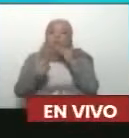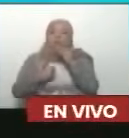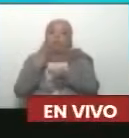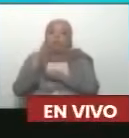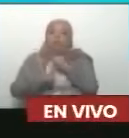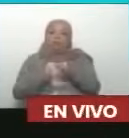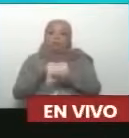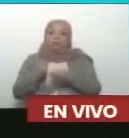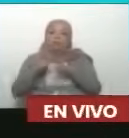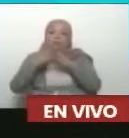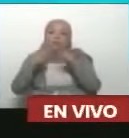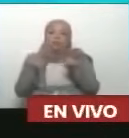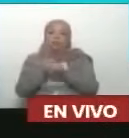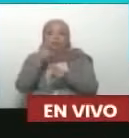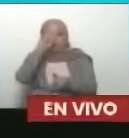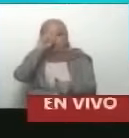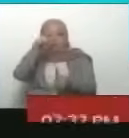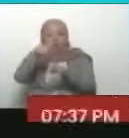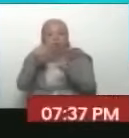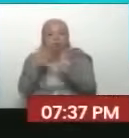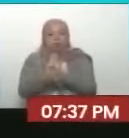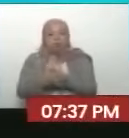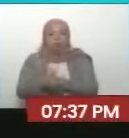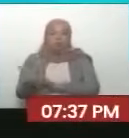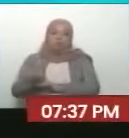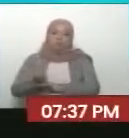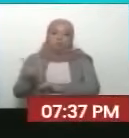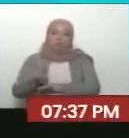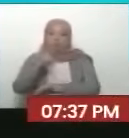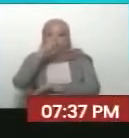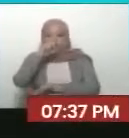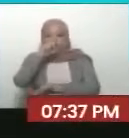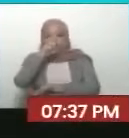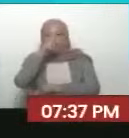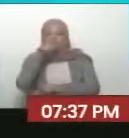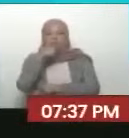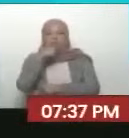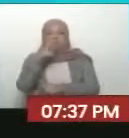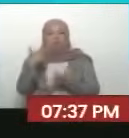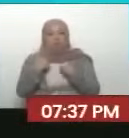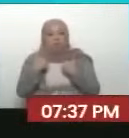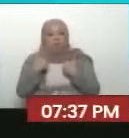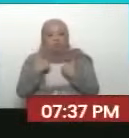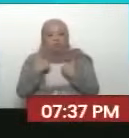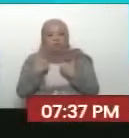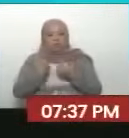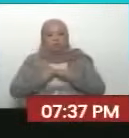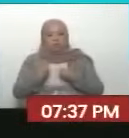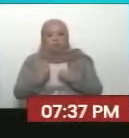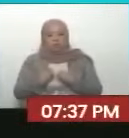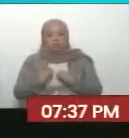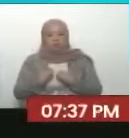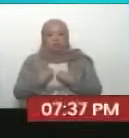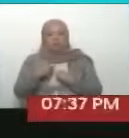hace, todo lo que se logra en medio de circunstancias tan duras que nos ha tocado vivir